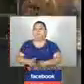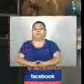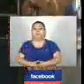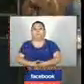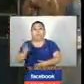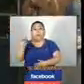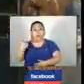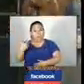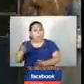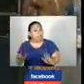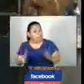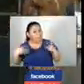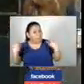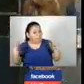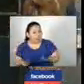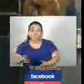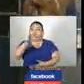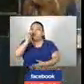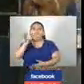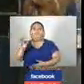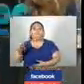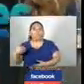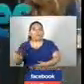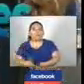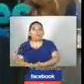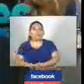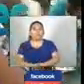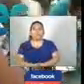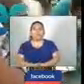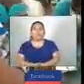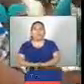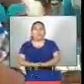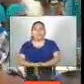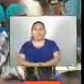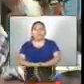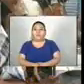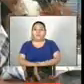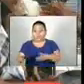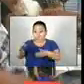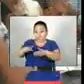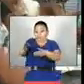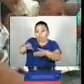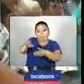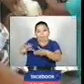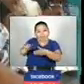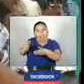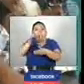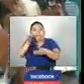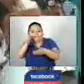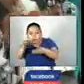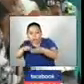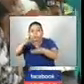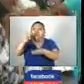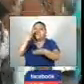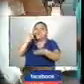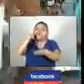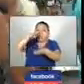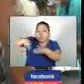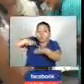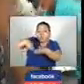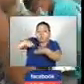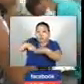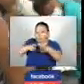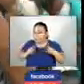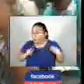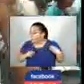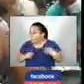le sobran razones para asegurarlo. Aquí lleva el café listo y el azúcar. Y lo traigo aquí para que